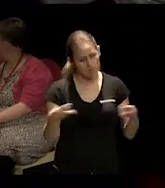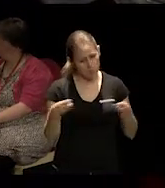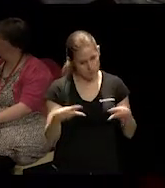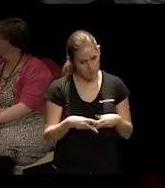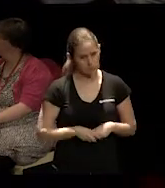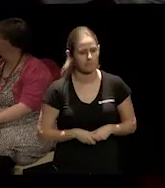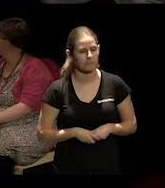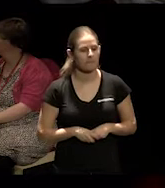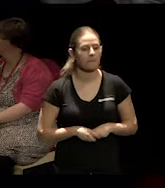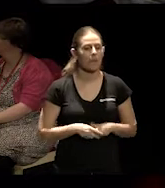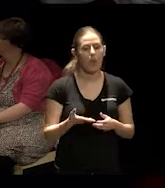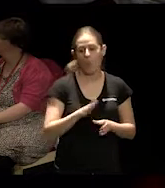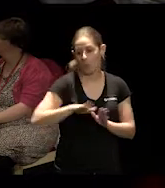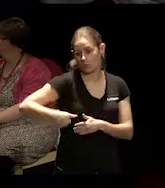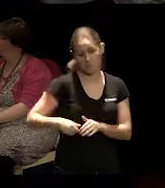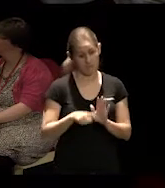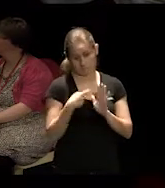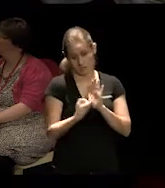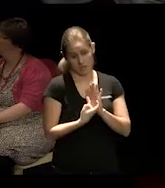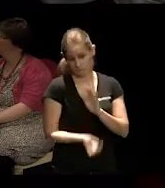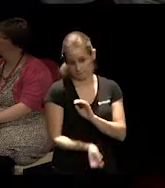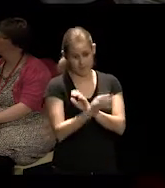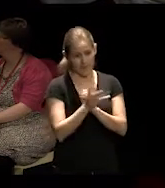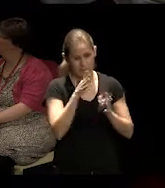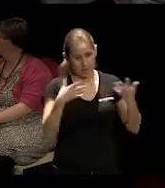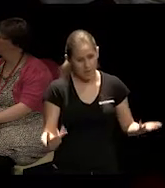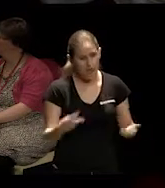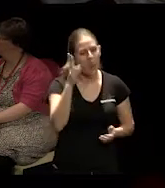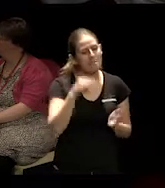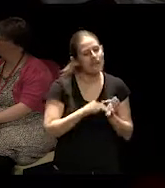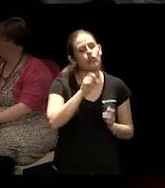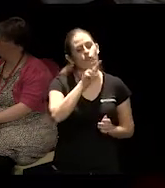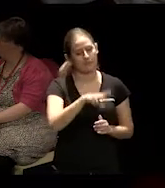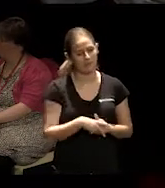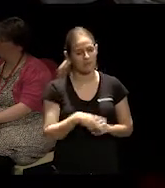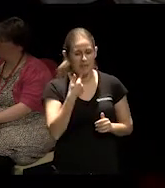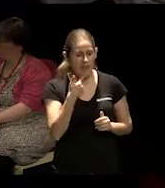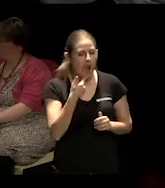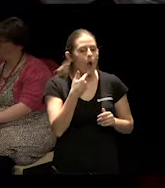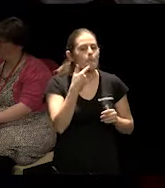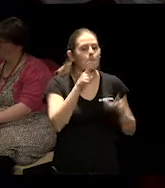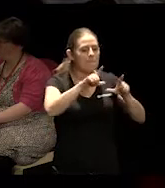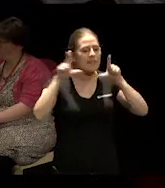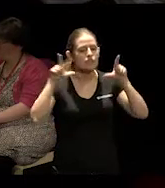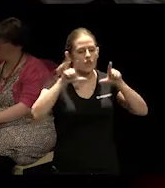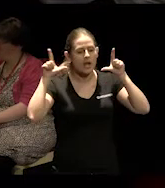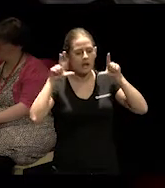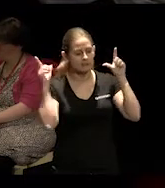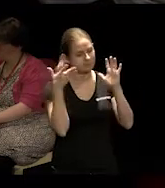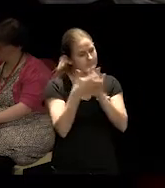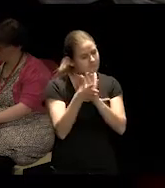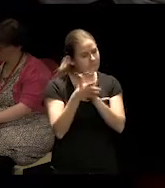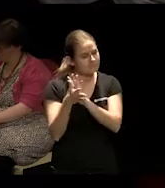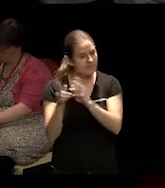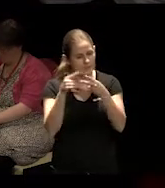última versión es de 2012, en la cual exige la identificación de los personajes, porque cuando